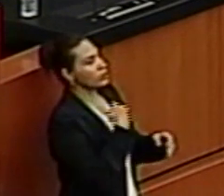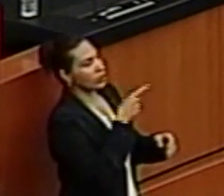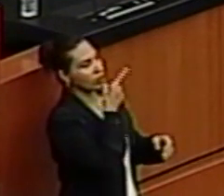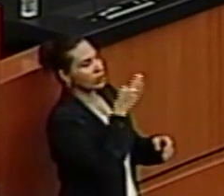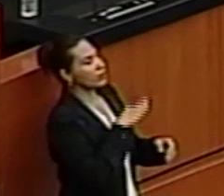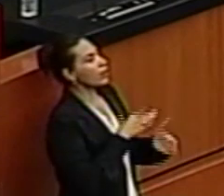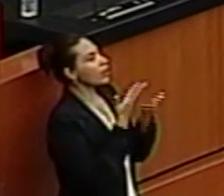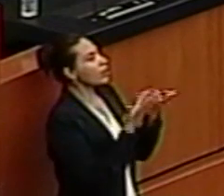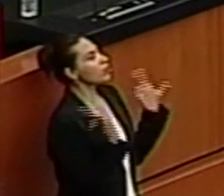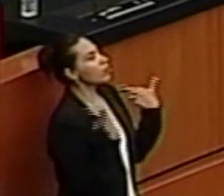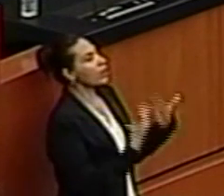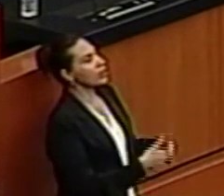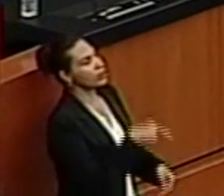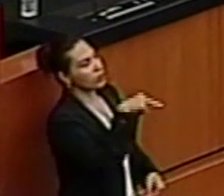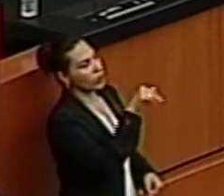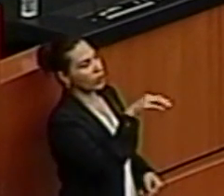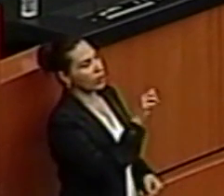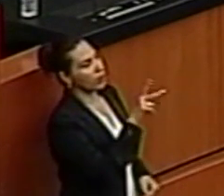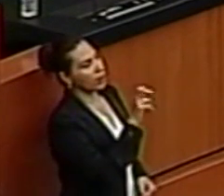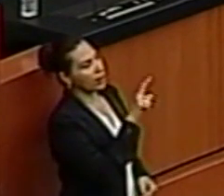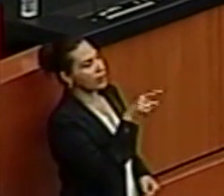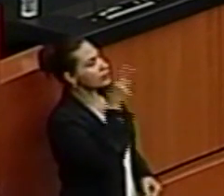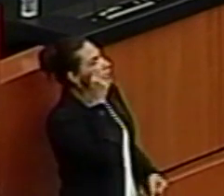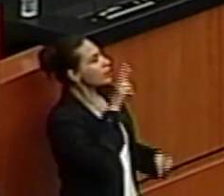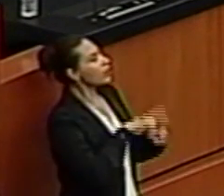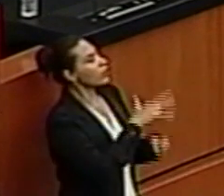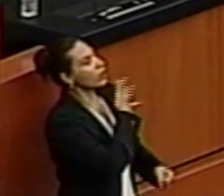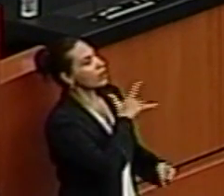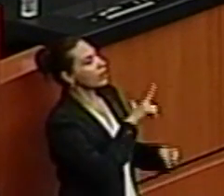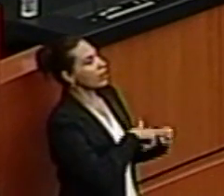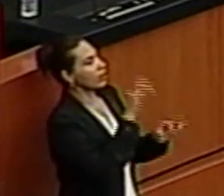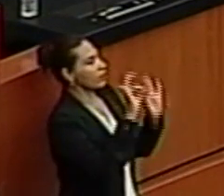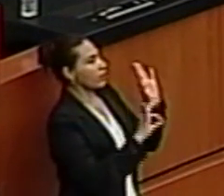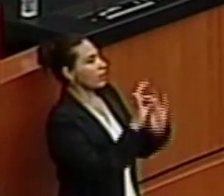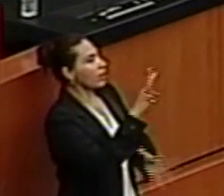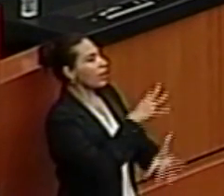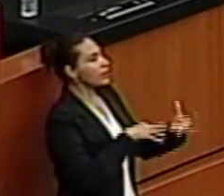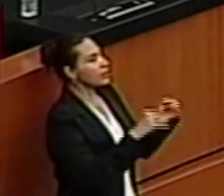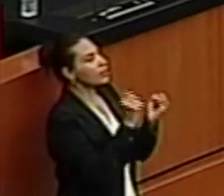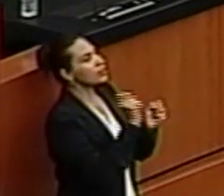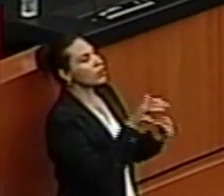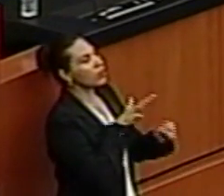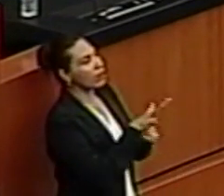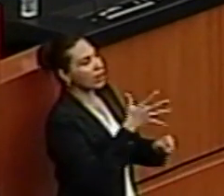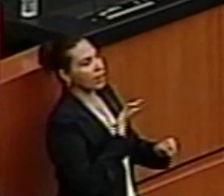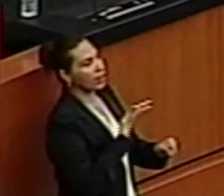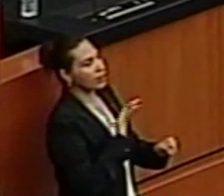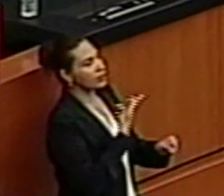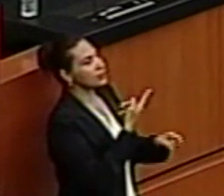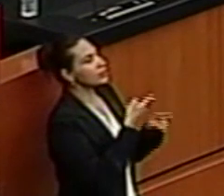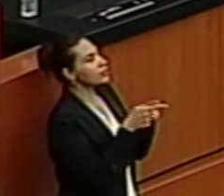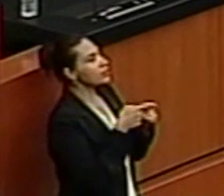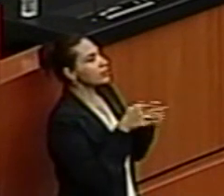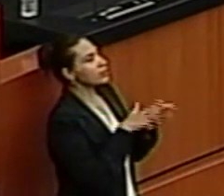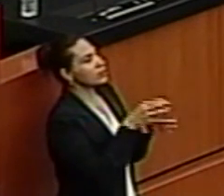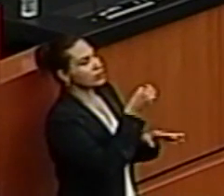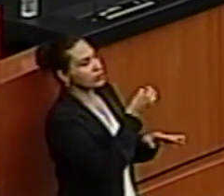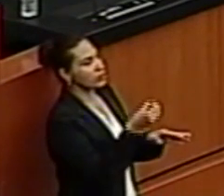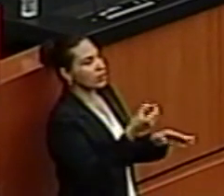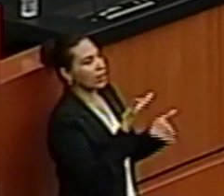al maestro Noel Pérez Benítez, director general de Finanzas, sobre la